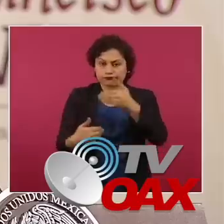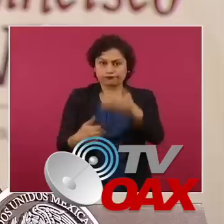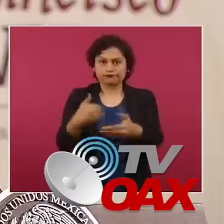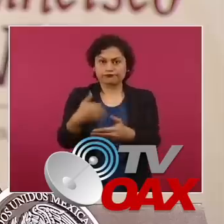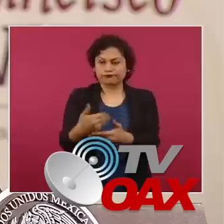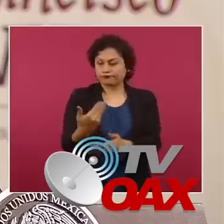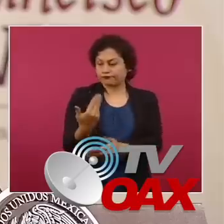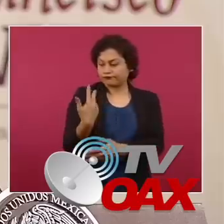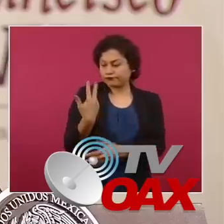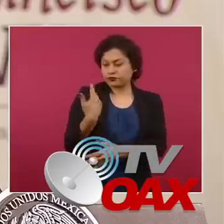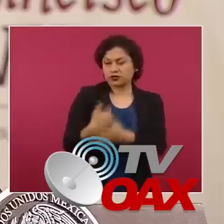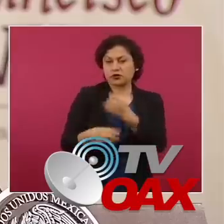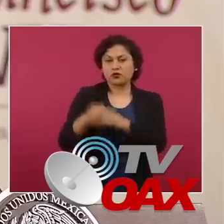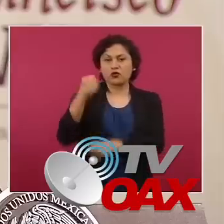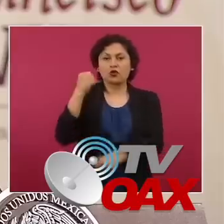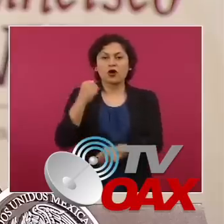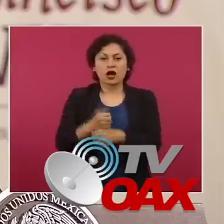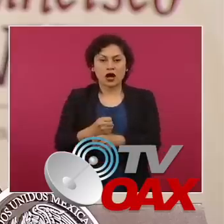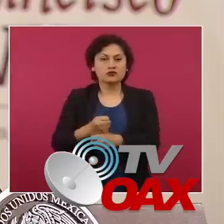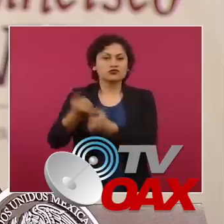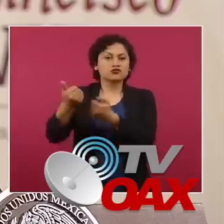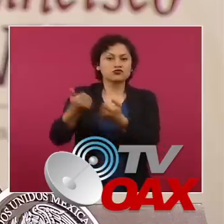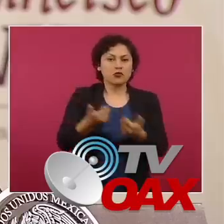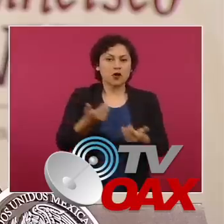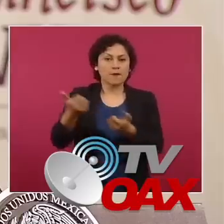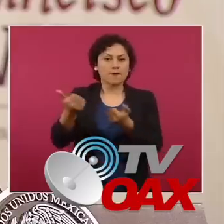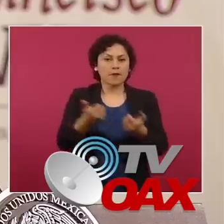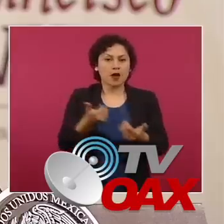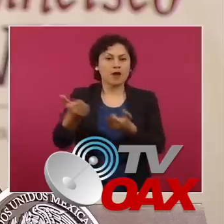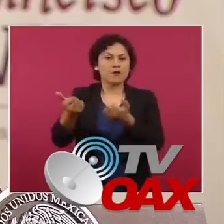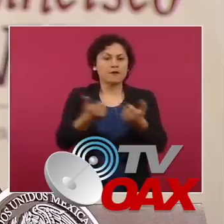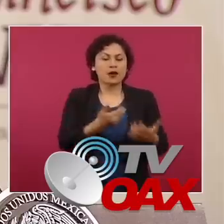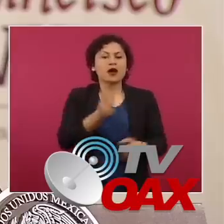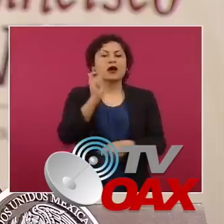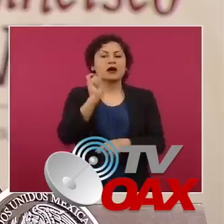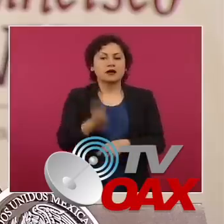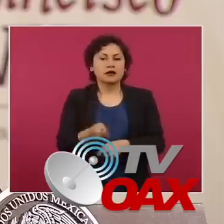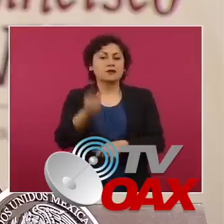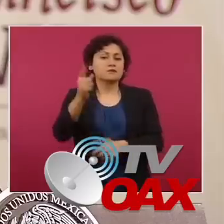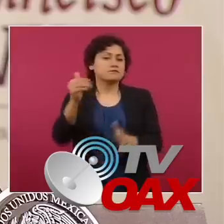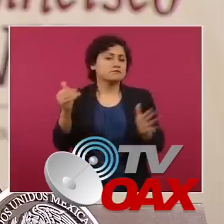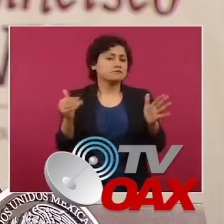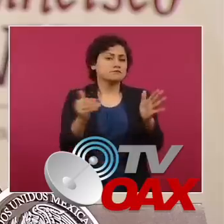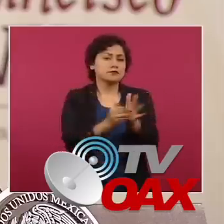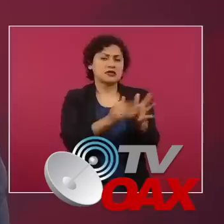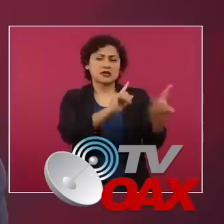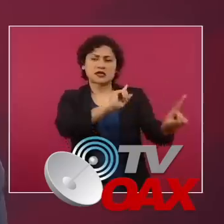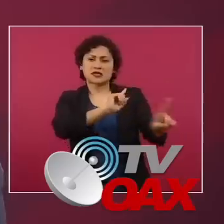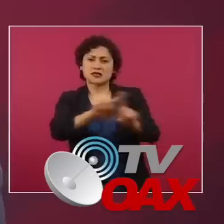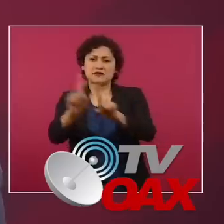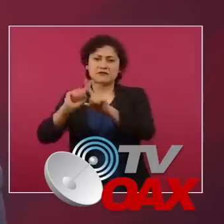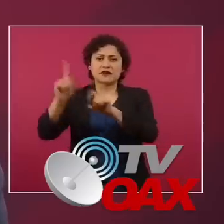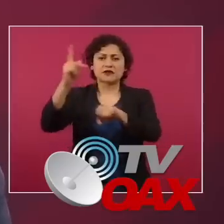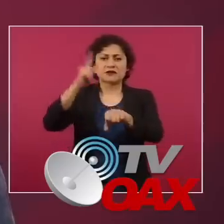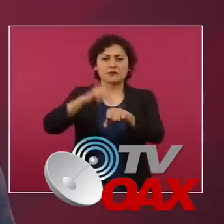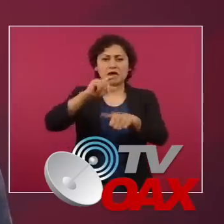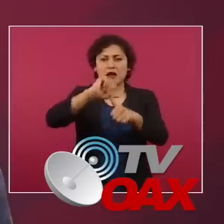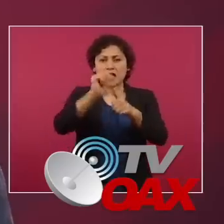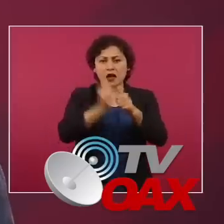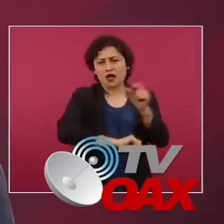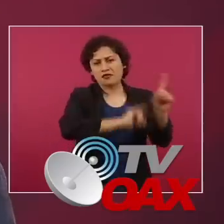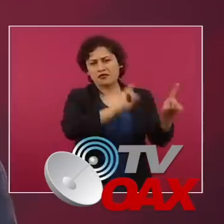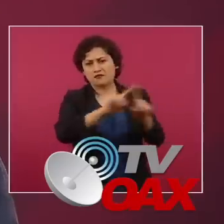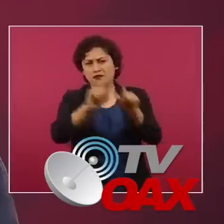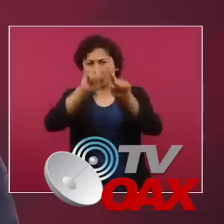últimos 5 años, que han permitido devolver a México más de 1000 piezas ilegalmente exportadas hacia